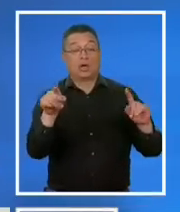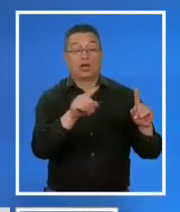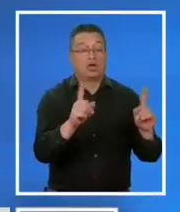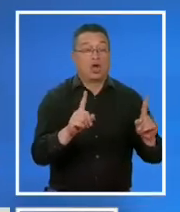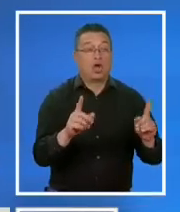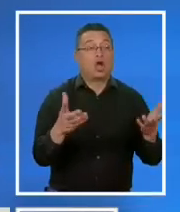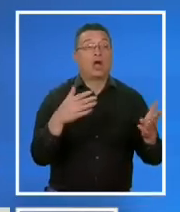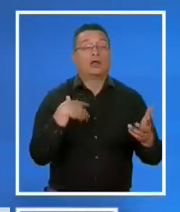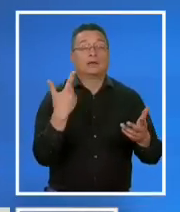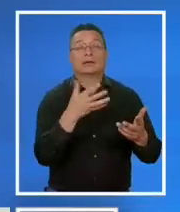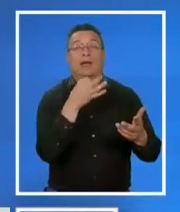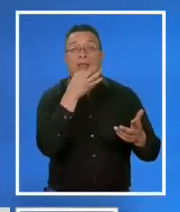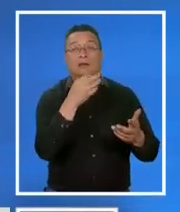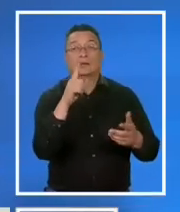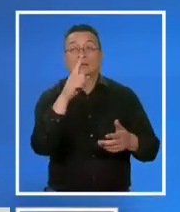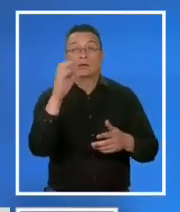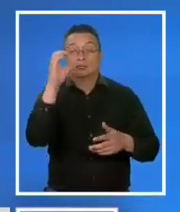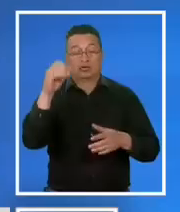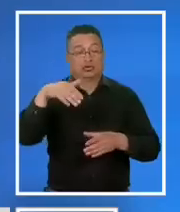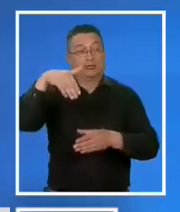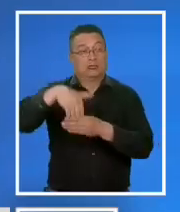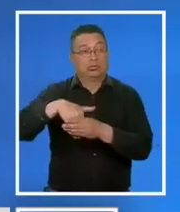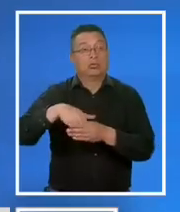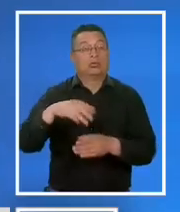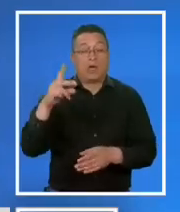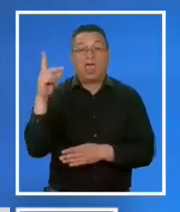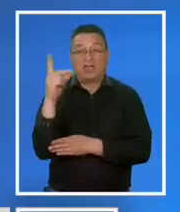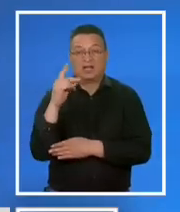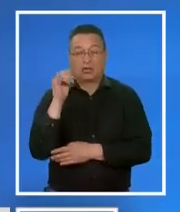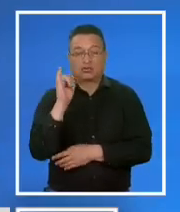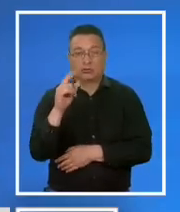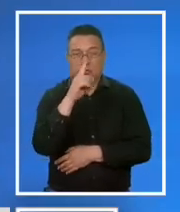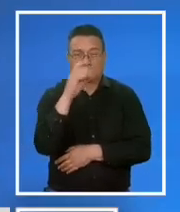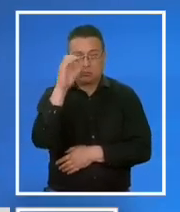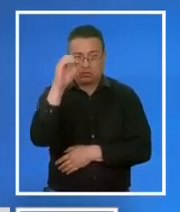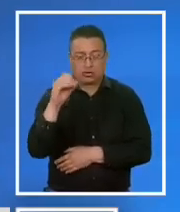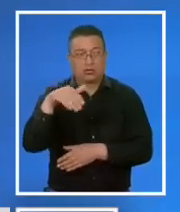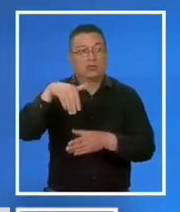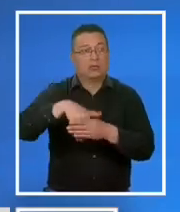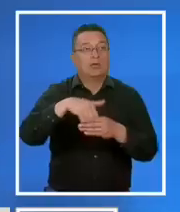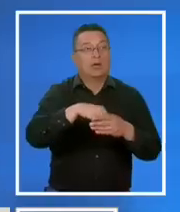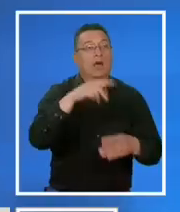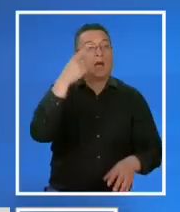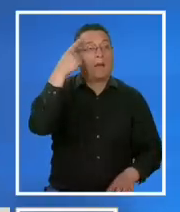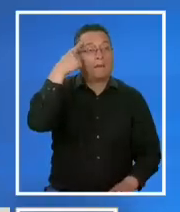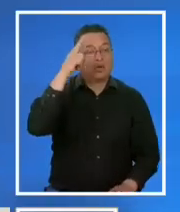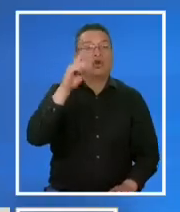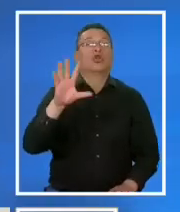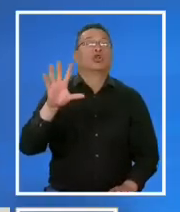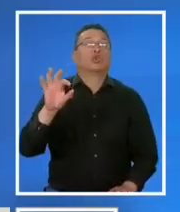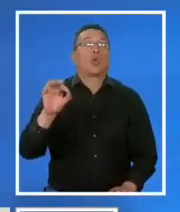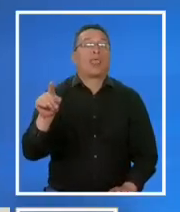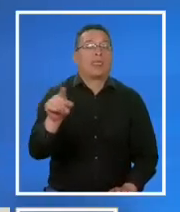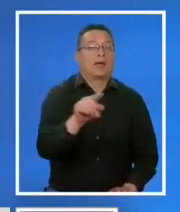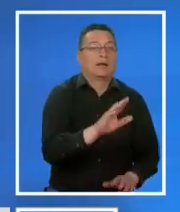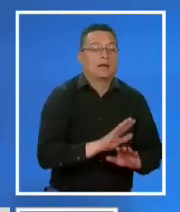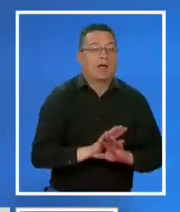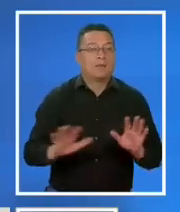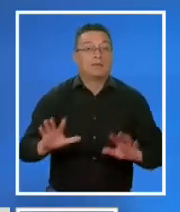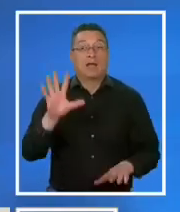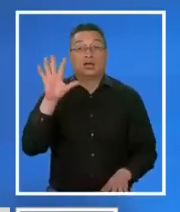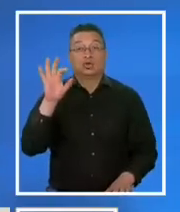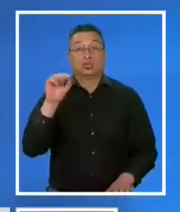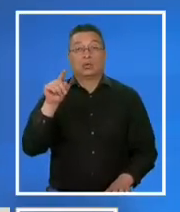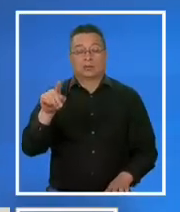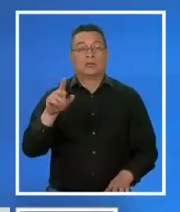estamos topando que nosotros decimos que sean 100% electo y la derecha también dijo que sí a los cien por ciento electo pero siempre cuando fueran 50 ya y esos 50